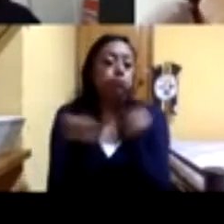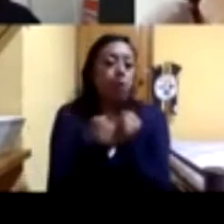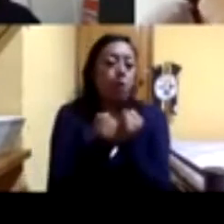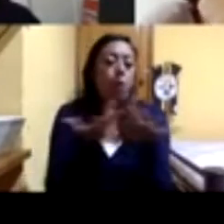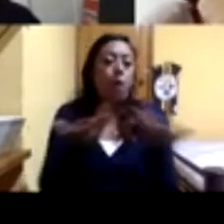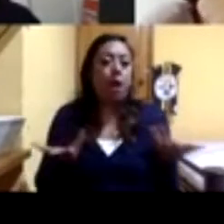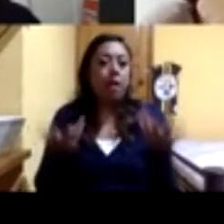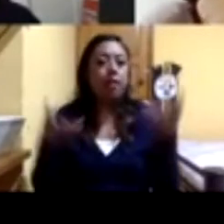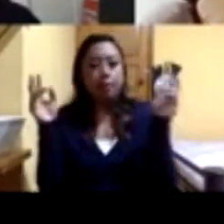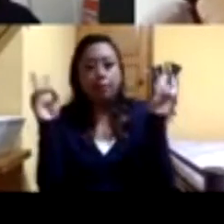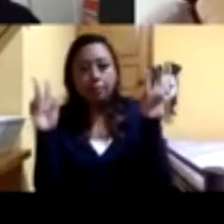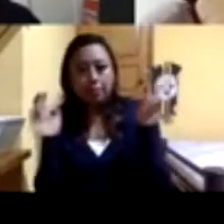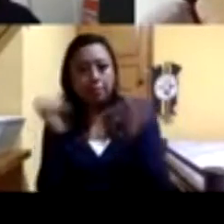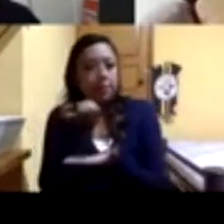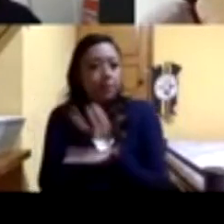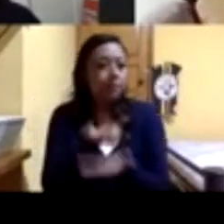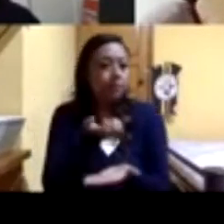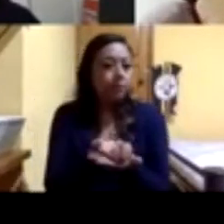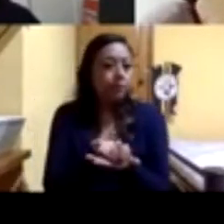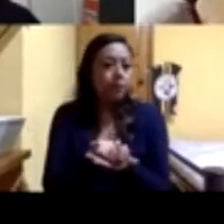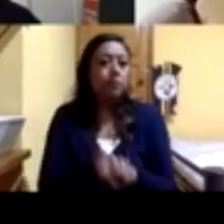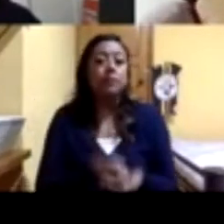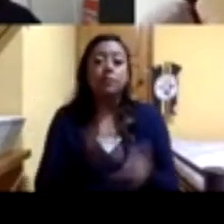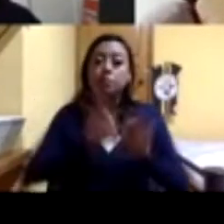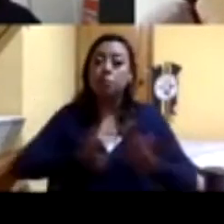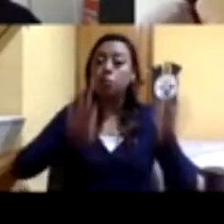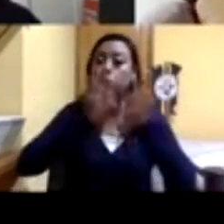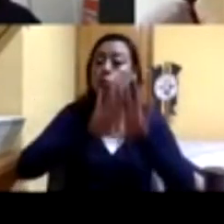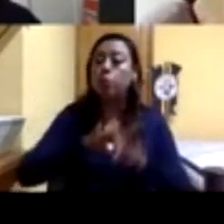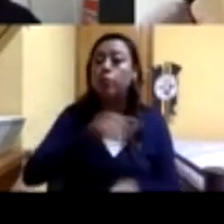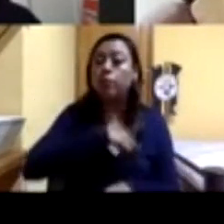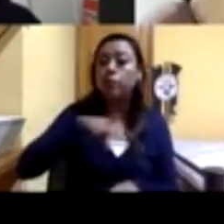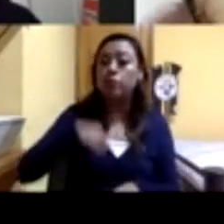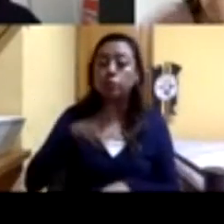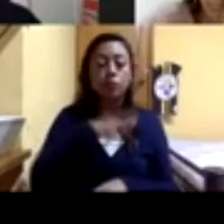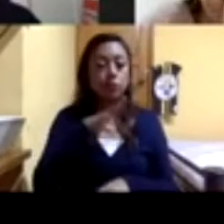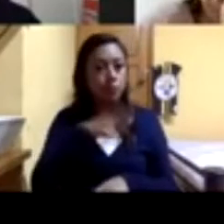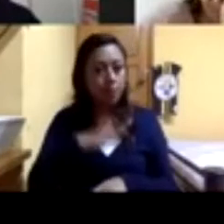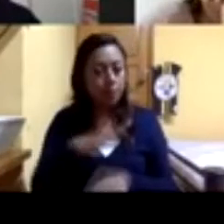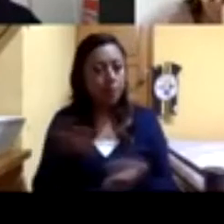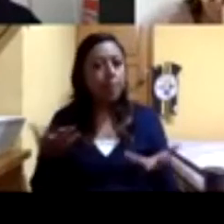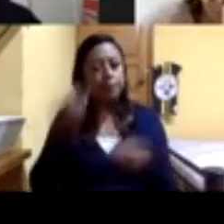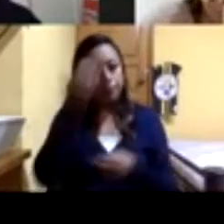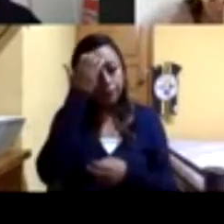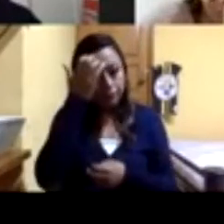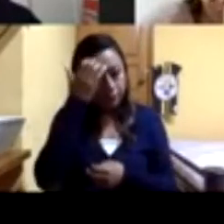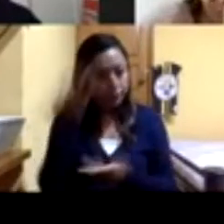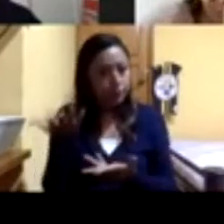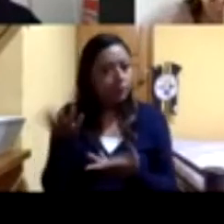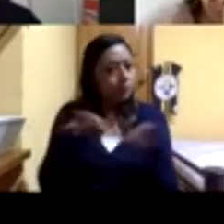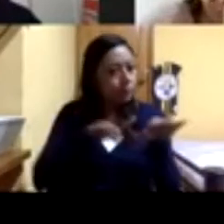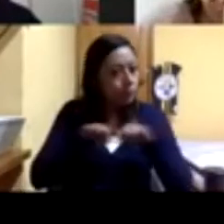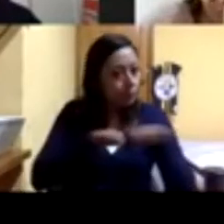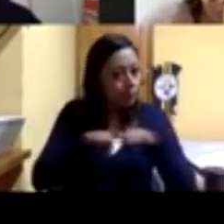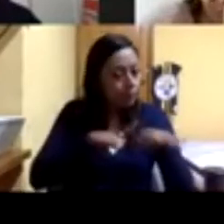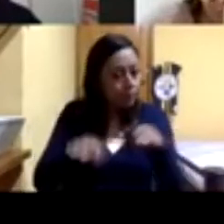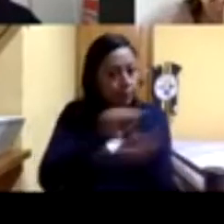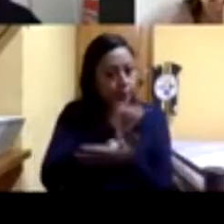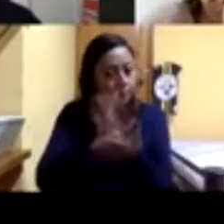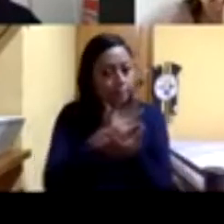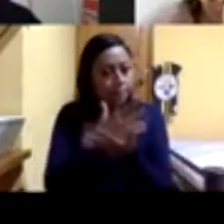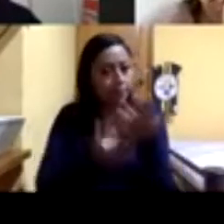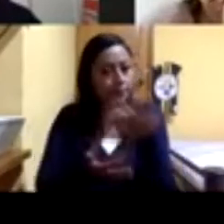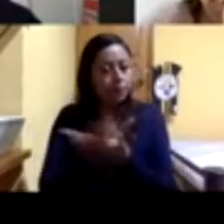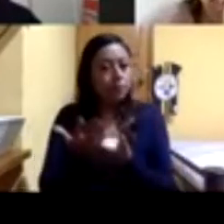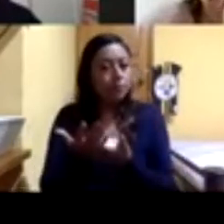contar con esta información y conocer a detalle la labor legislativa va a tener un impacto directo en la vida de